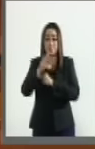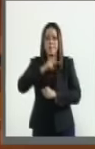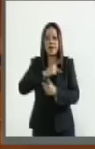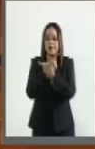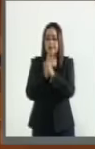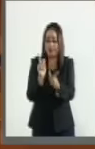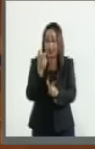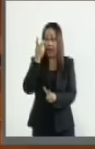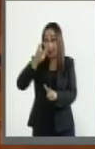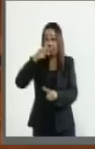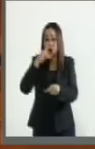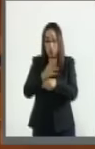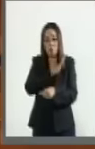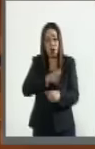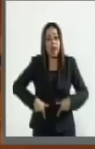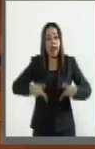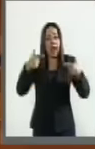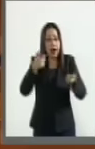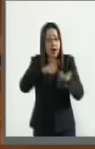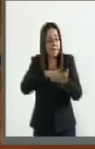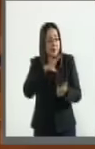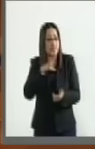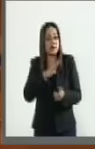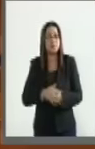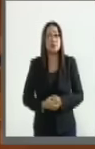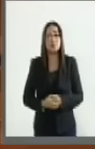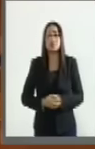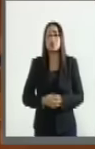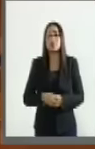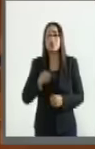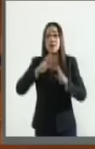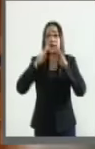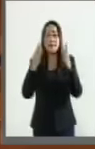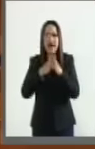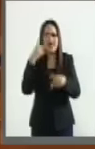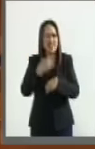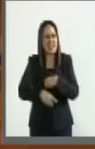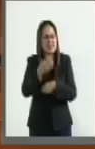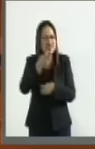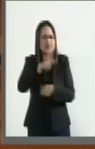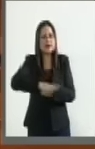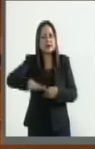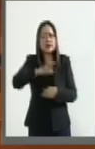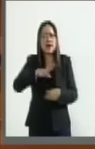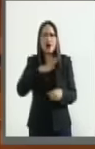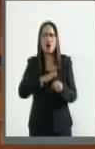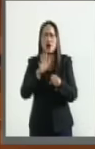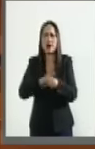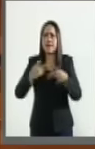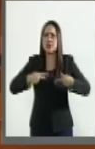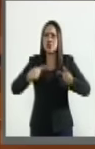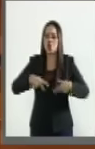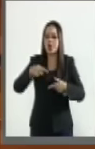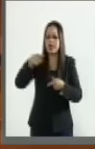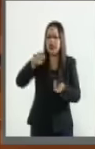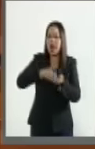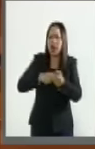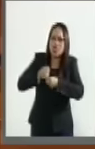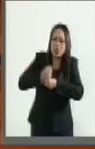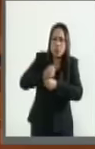libertad y nuestra seguridad. El daño causado por las organizaciones criminales ha provocado que personas inocentes sufran de